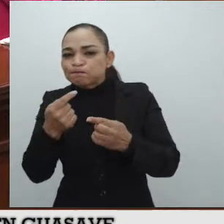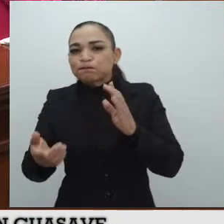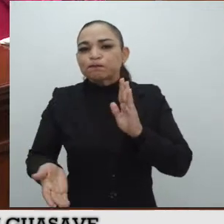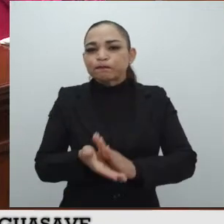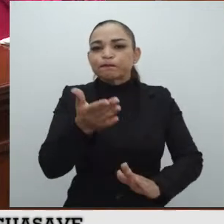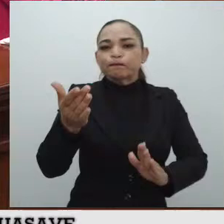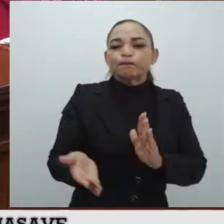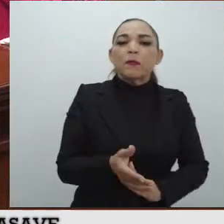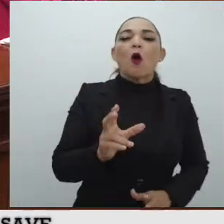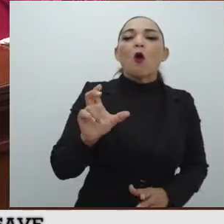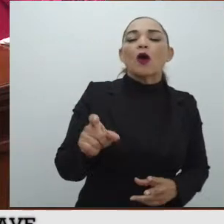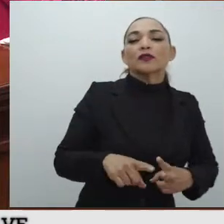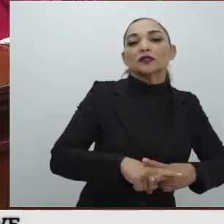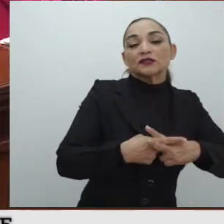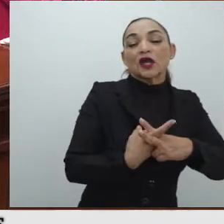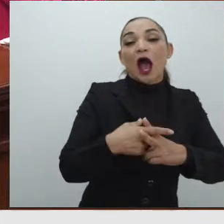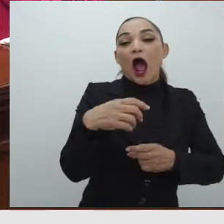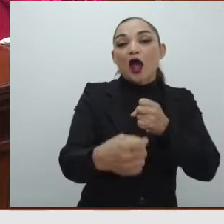abril 2020.